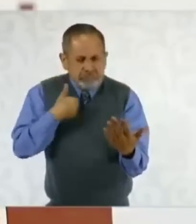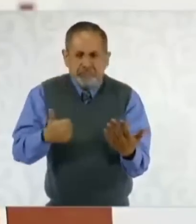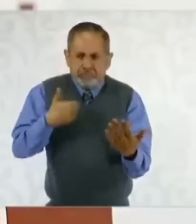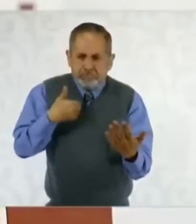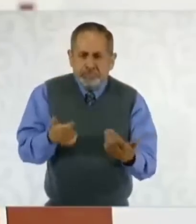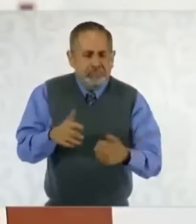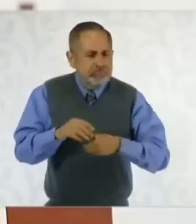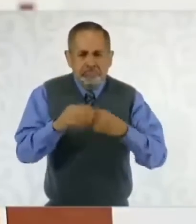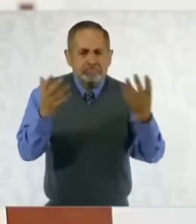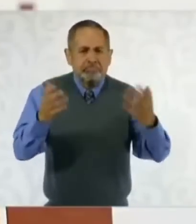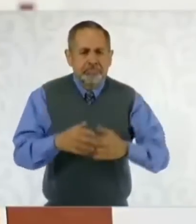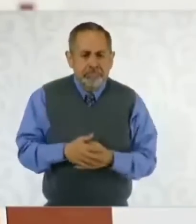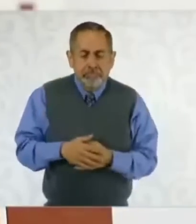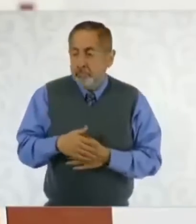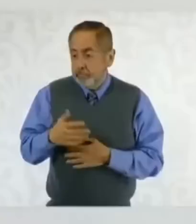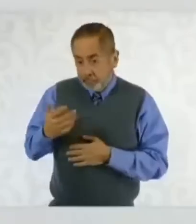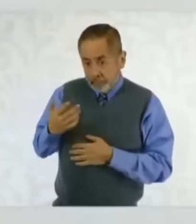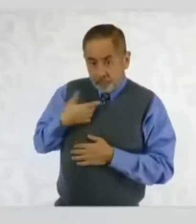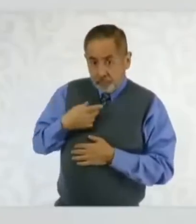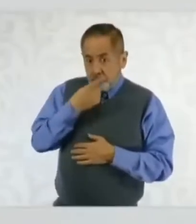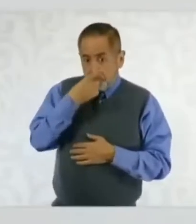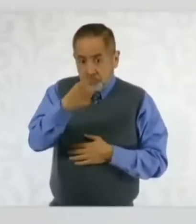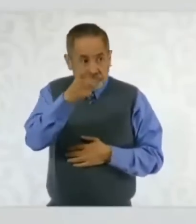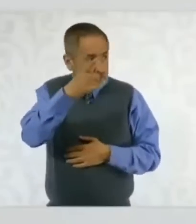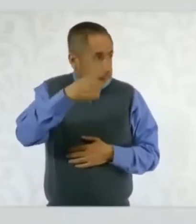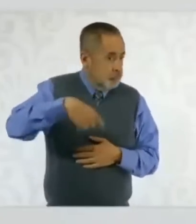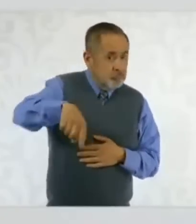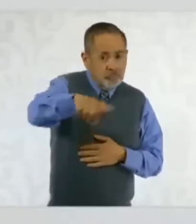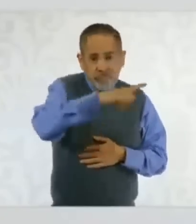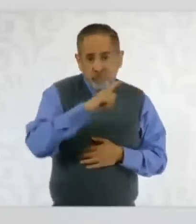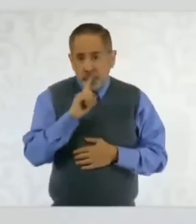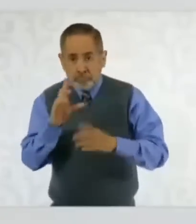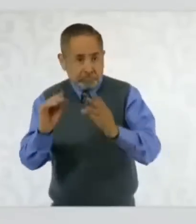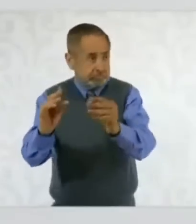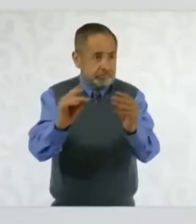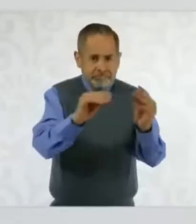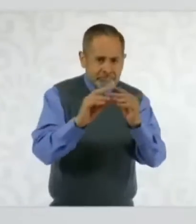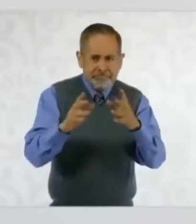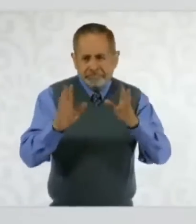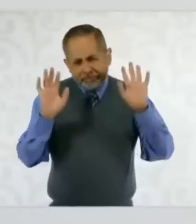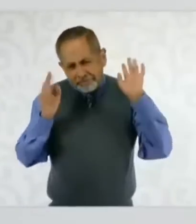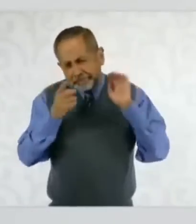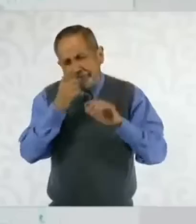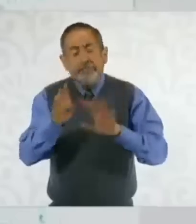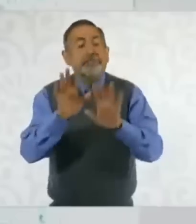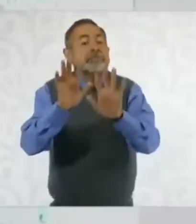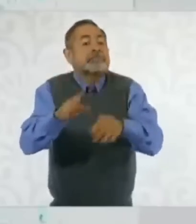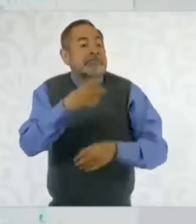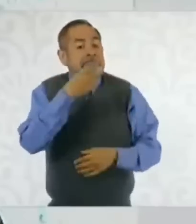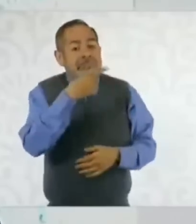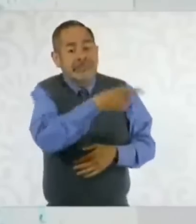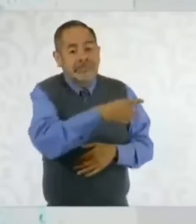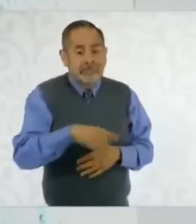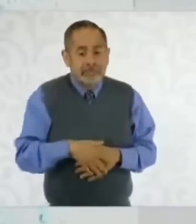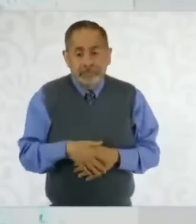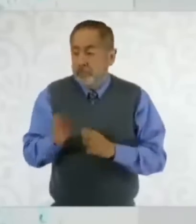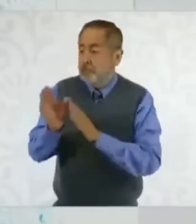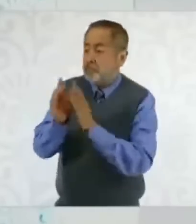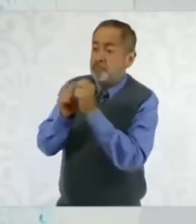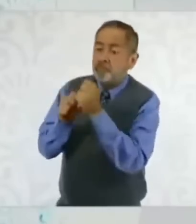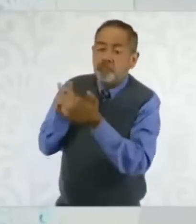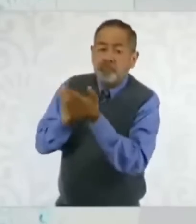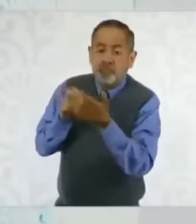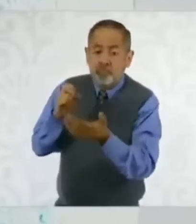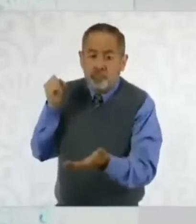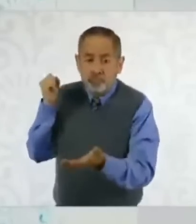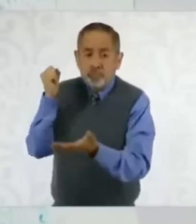Entonces, ¿qué le diría a los comentócratas? Bueno, ya dijeron que vamos a modificar la Constitución para